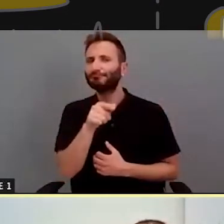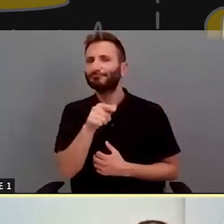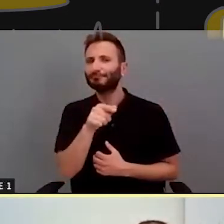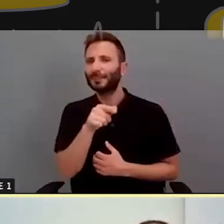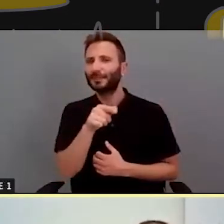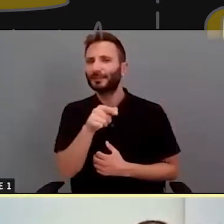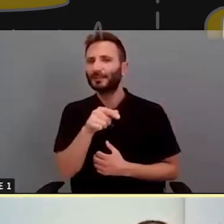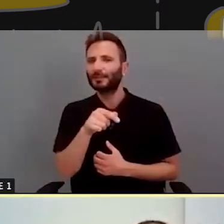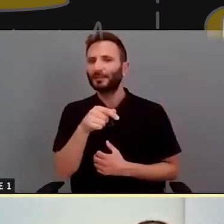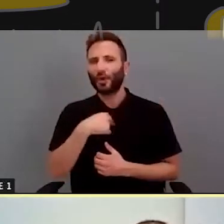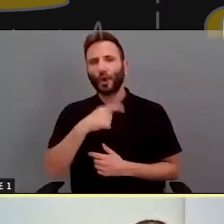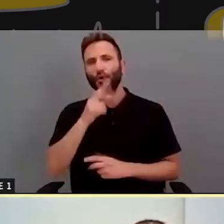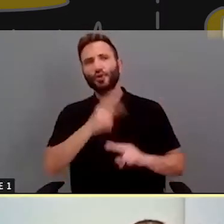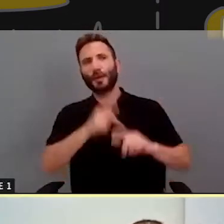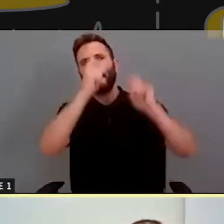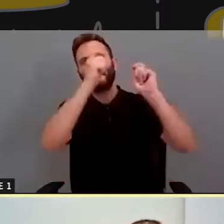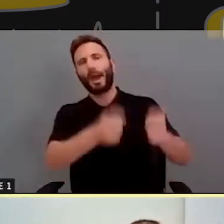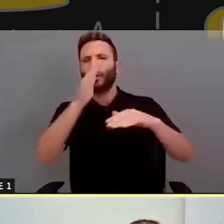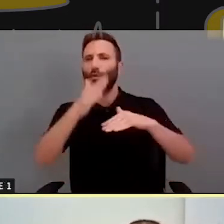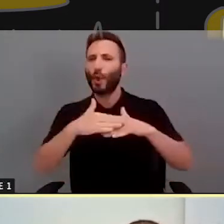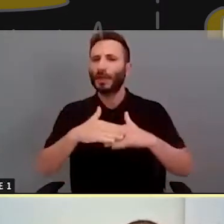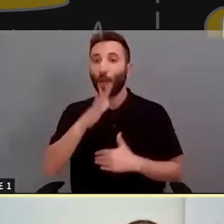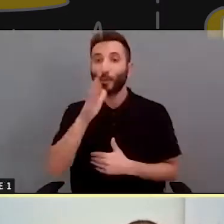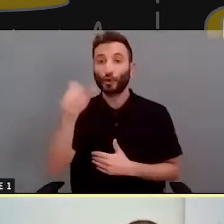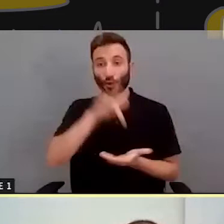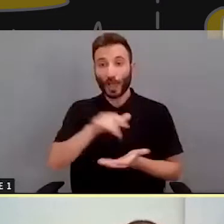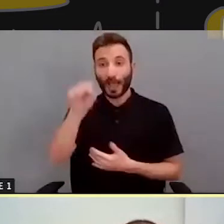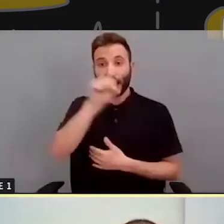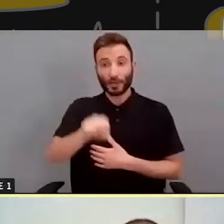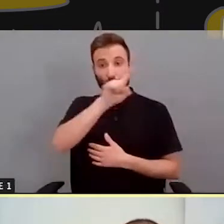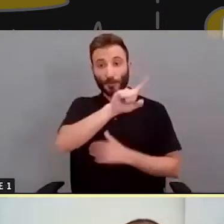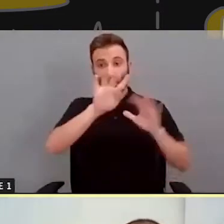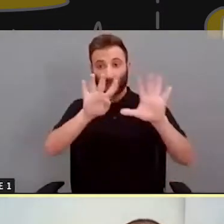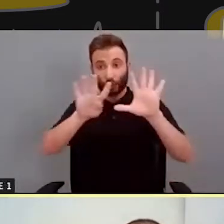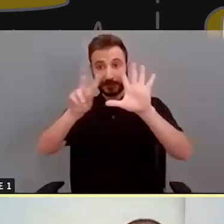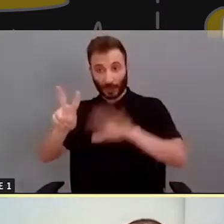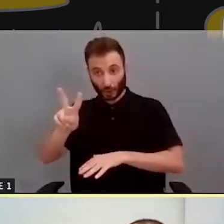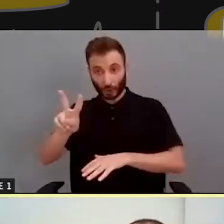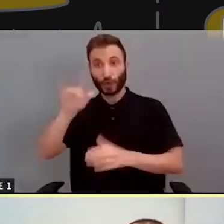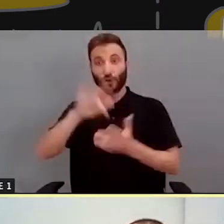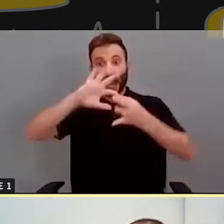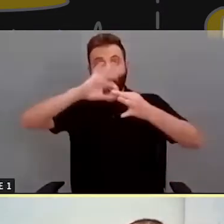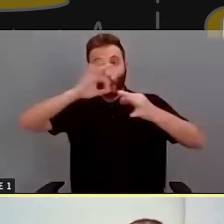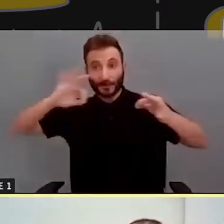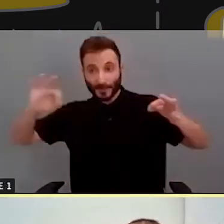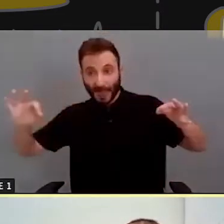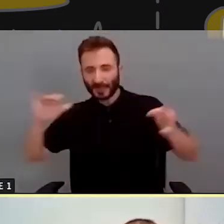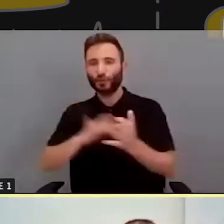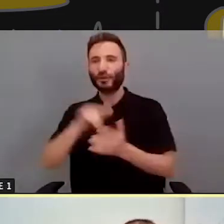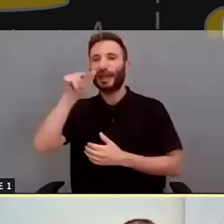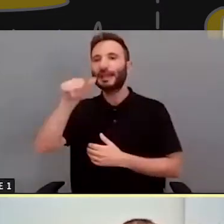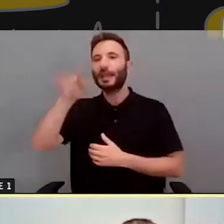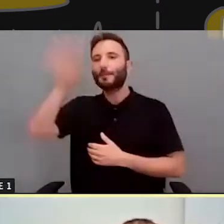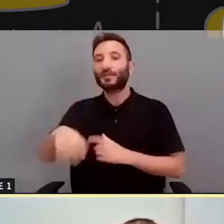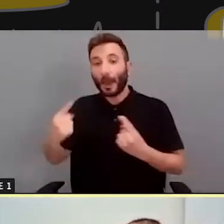lo personifico? Porque fue en el año 92, con los Juegos Olímpicos, cuando Barcelona por primera vez